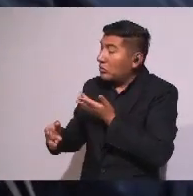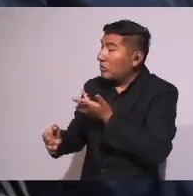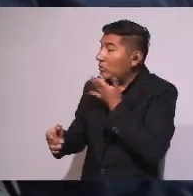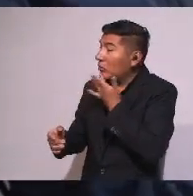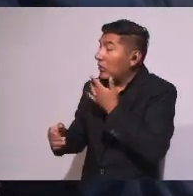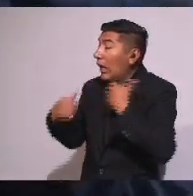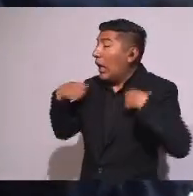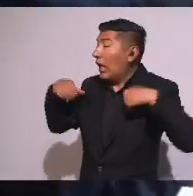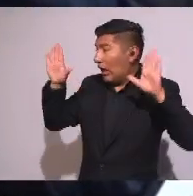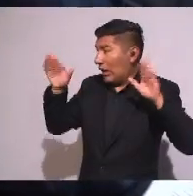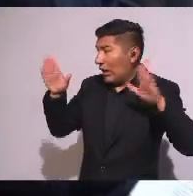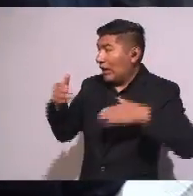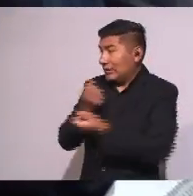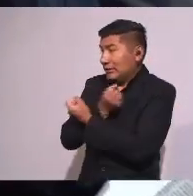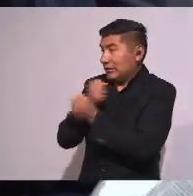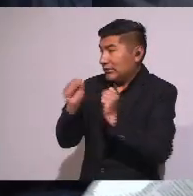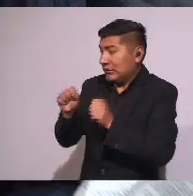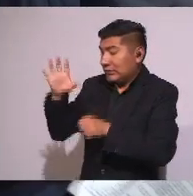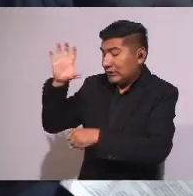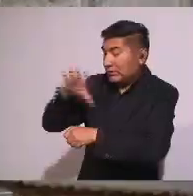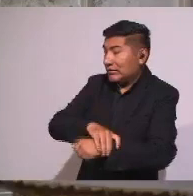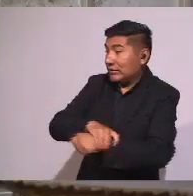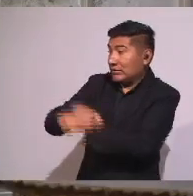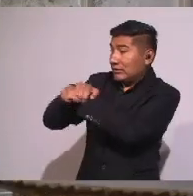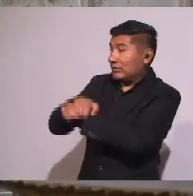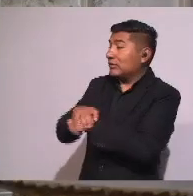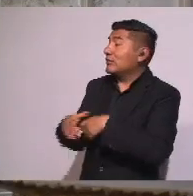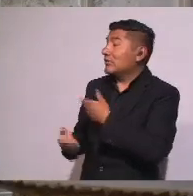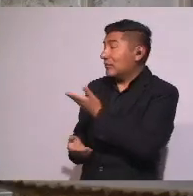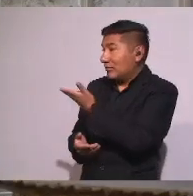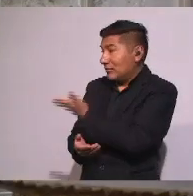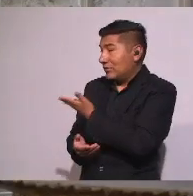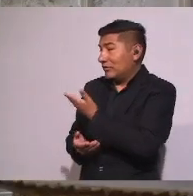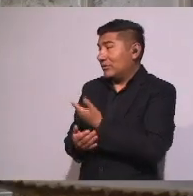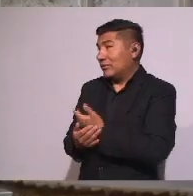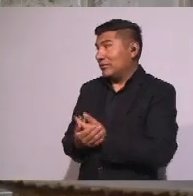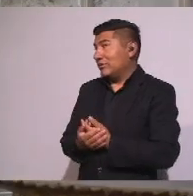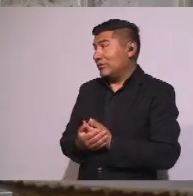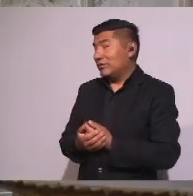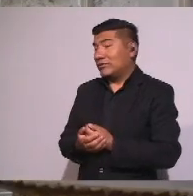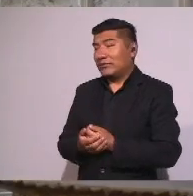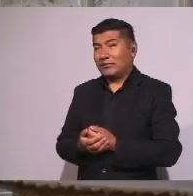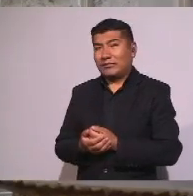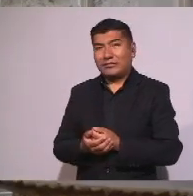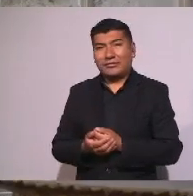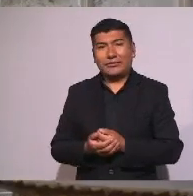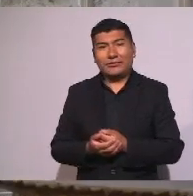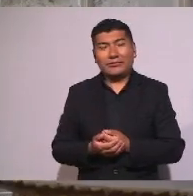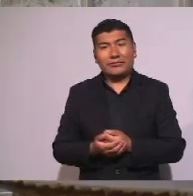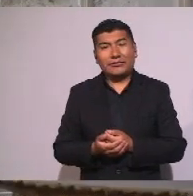sus ángeles para que te agarren y te lleven y no te hagan tropezar ni caer.